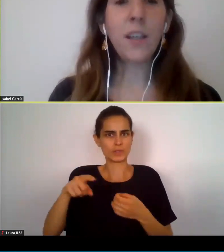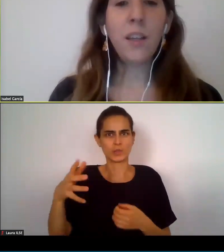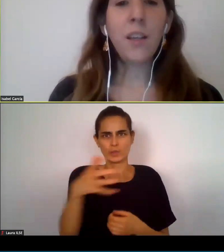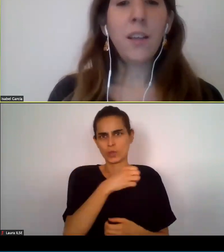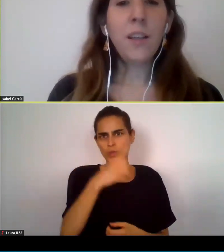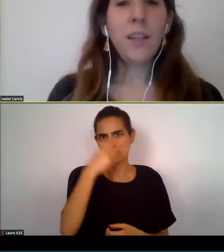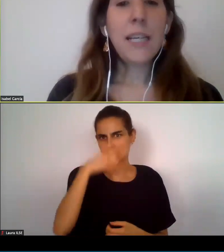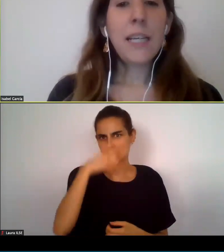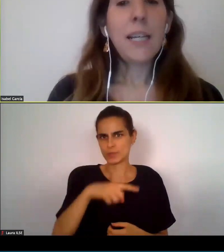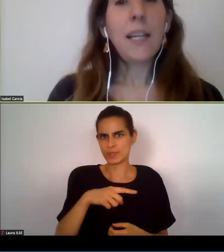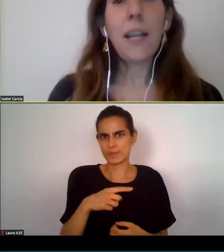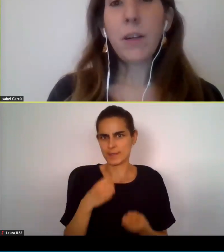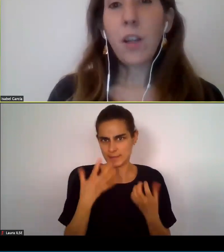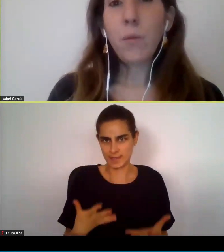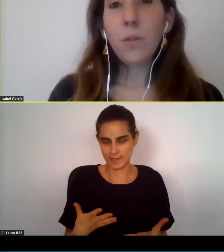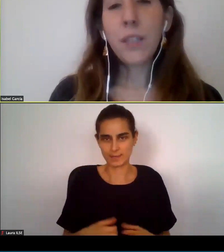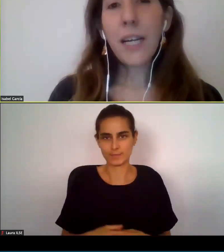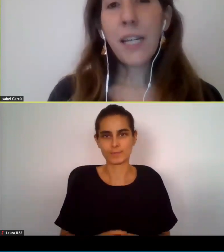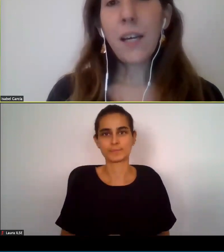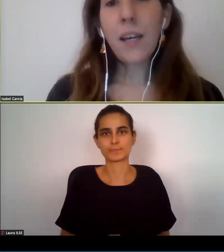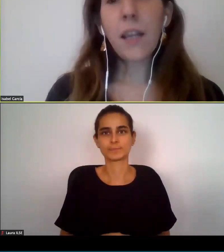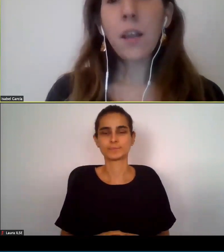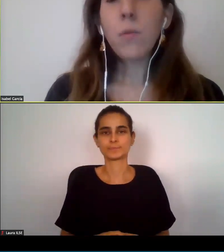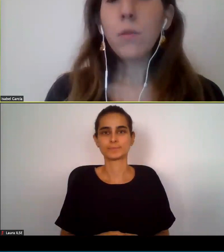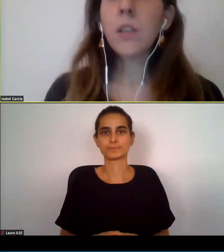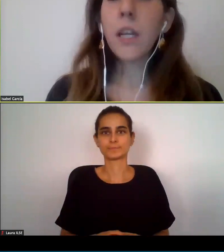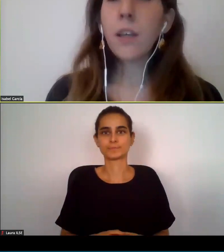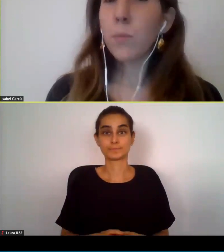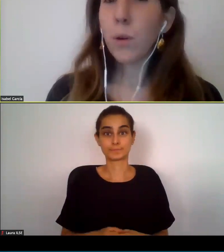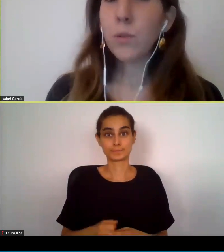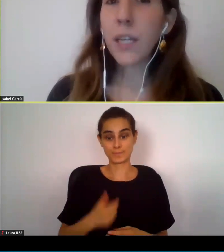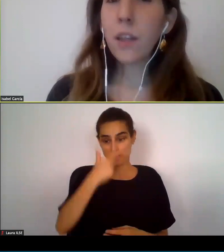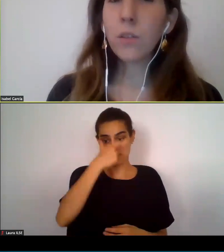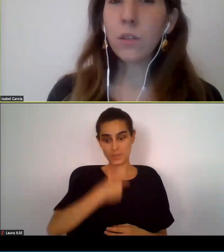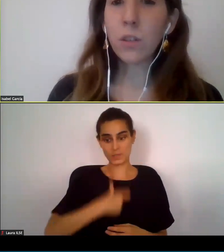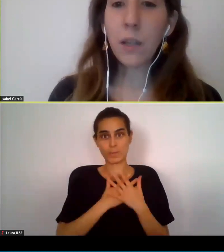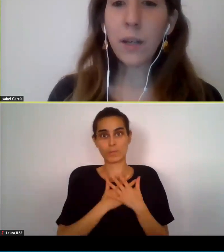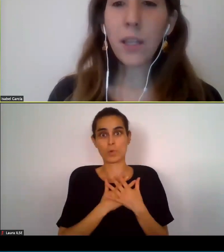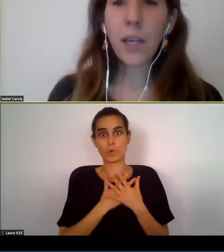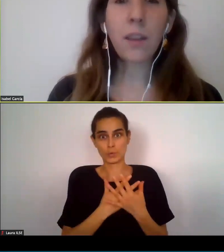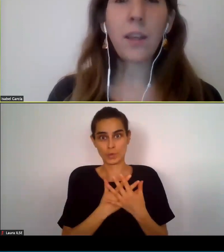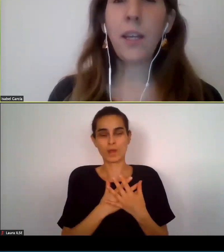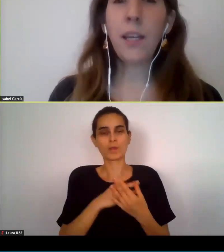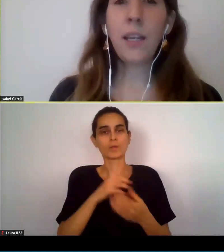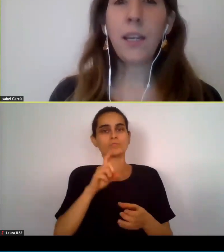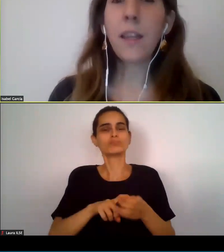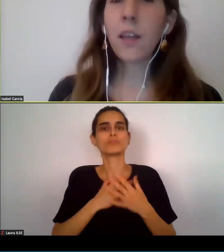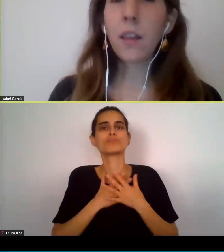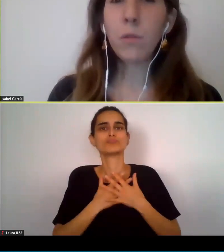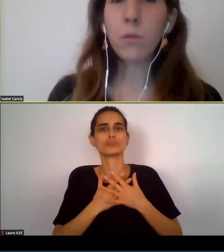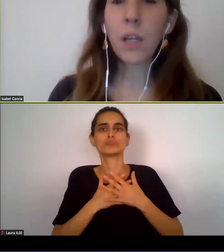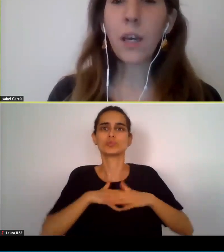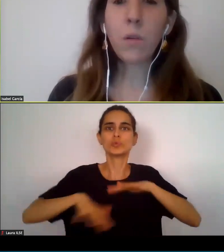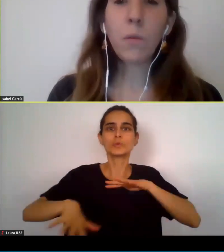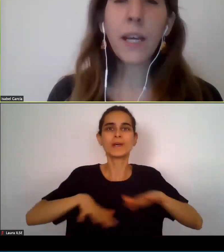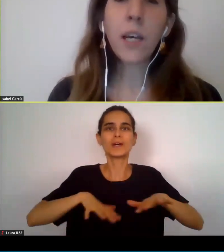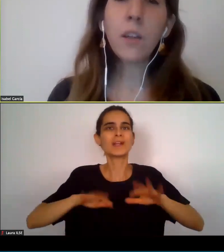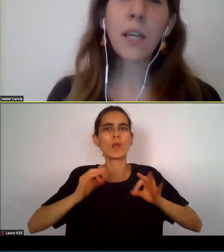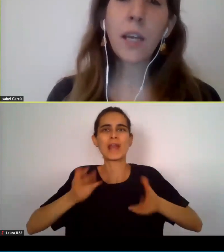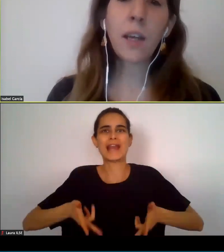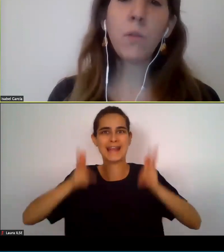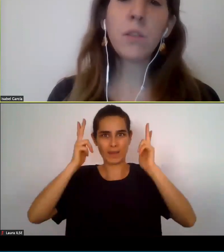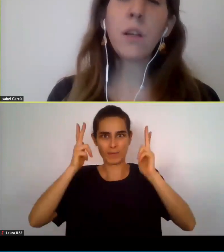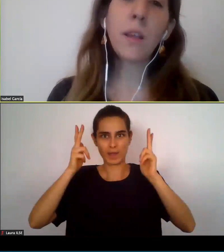bien. La persona voluntaria hace voluntariado con total libertad. Nadie hace voluntariado